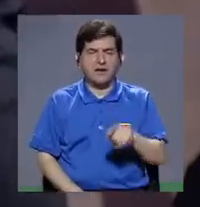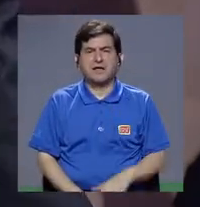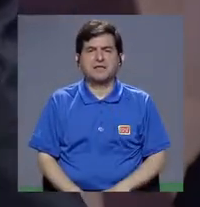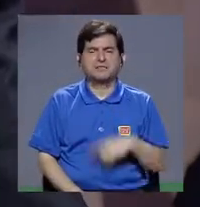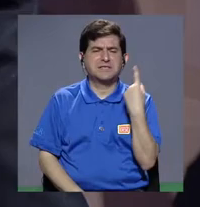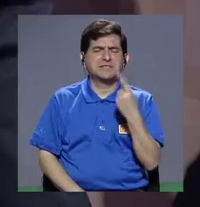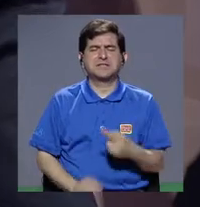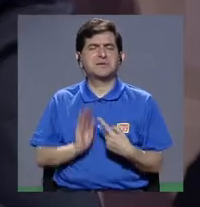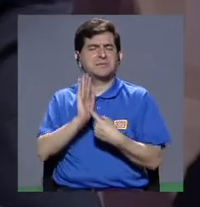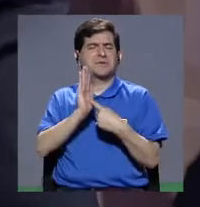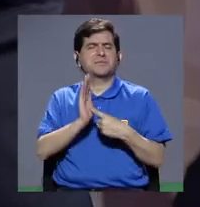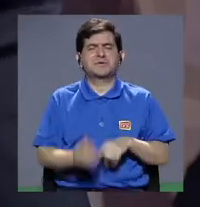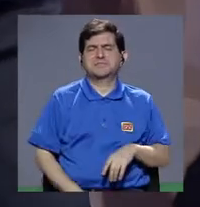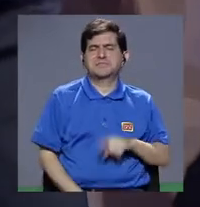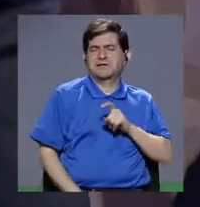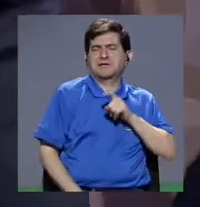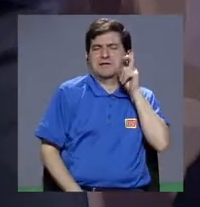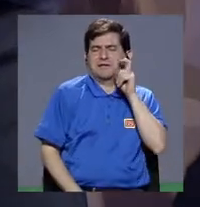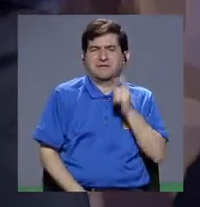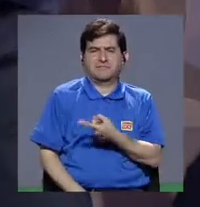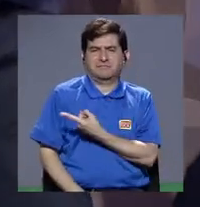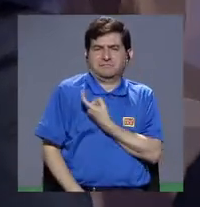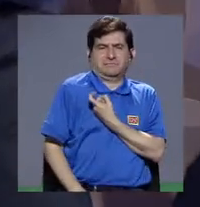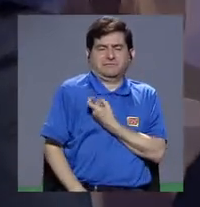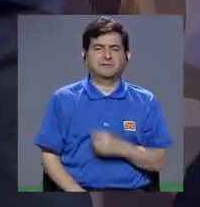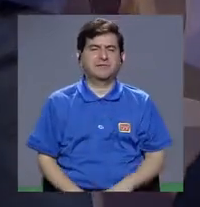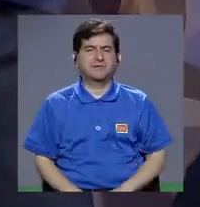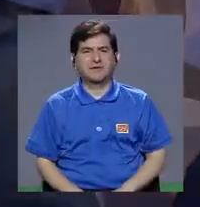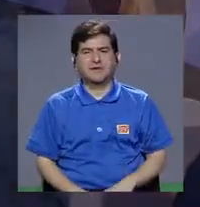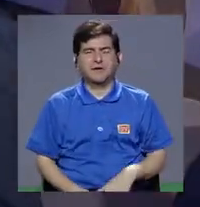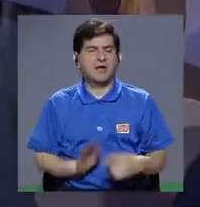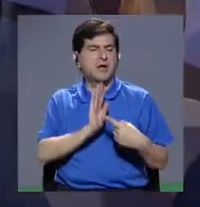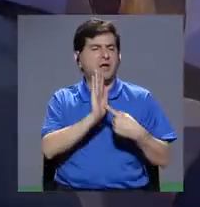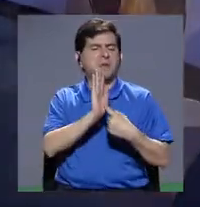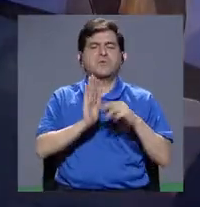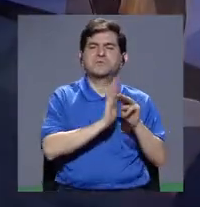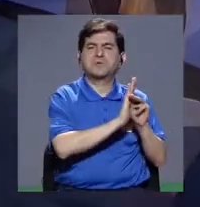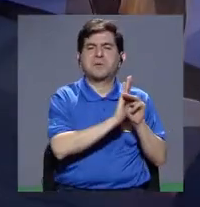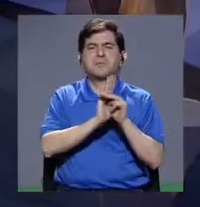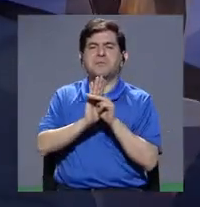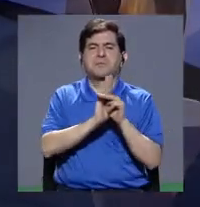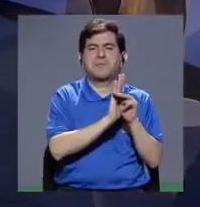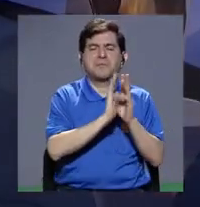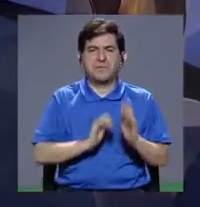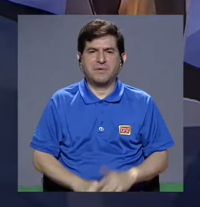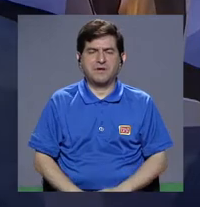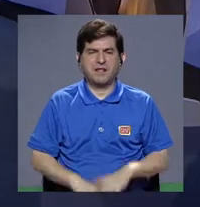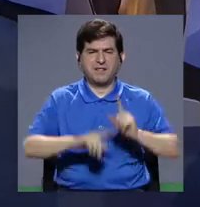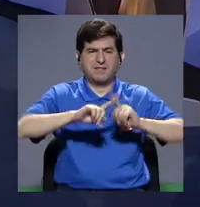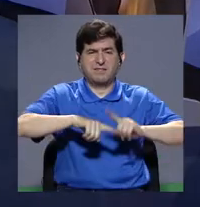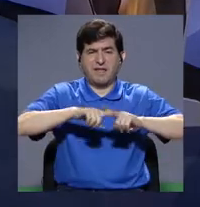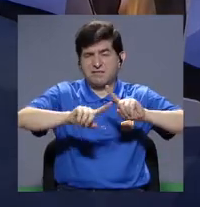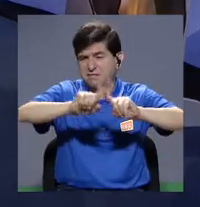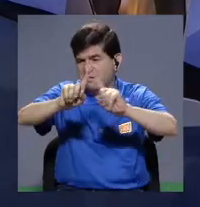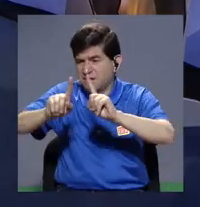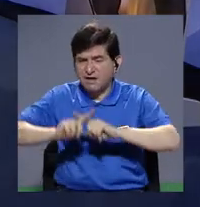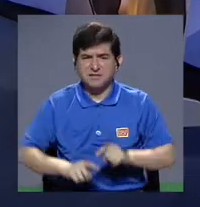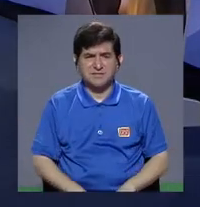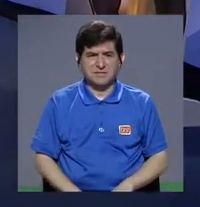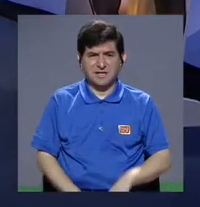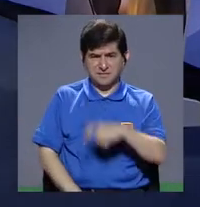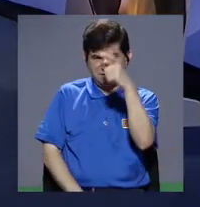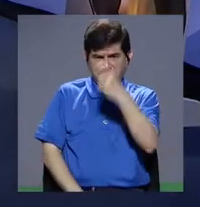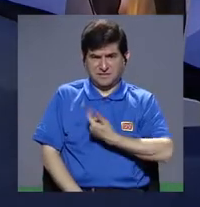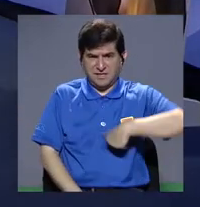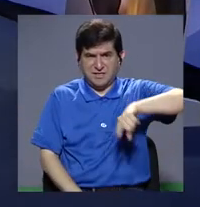sexuales siempre que consumen bueno modas obviamente de tendencias somos